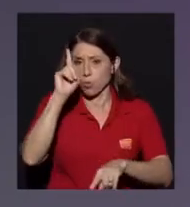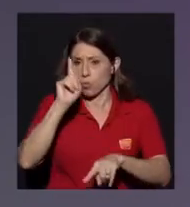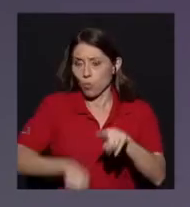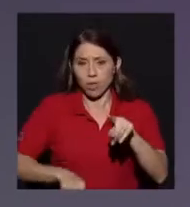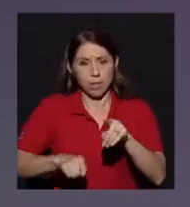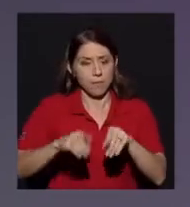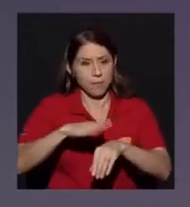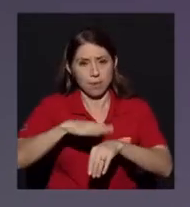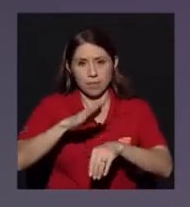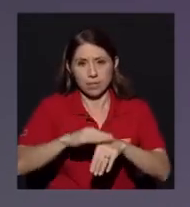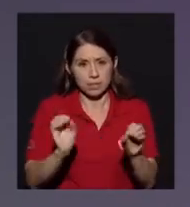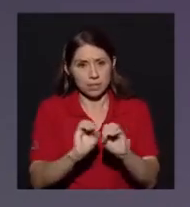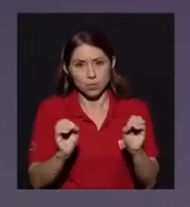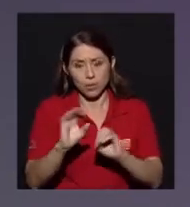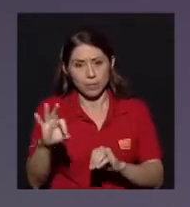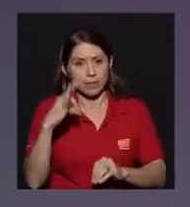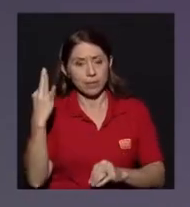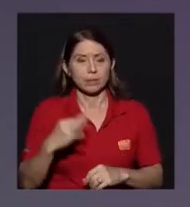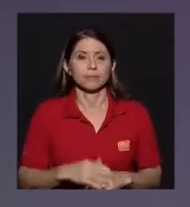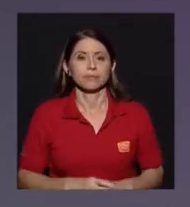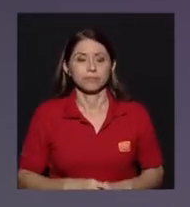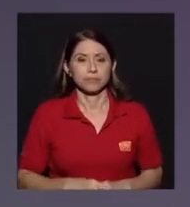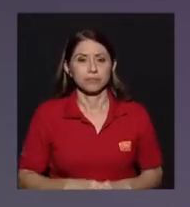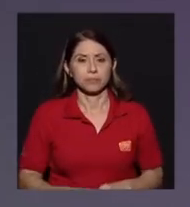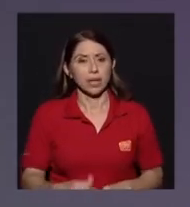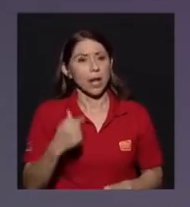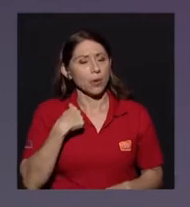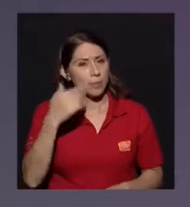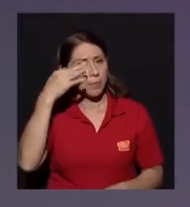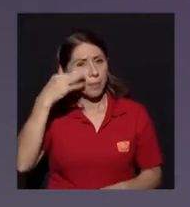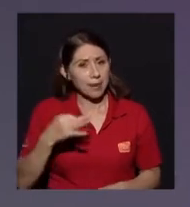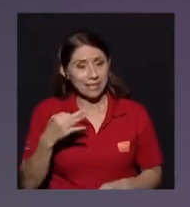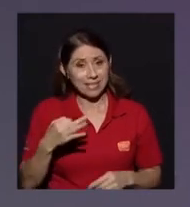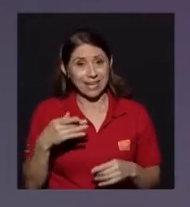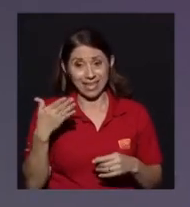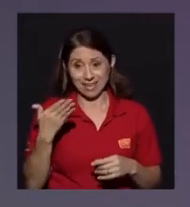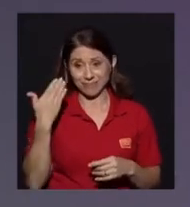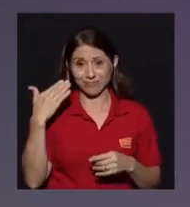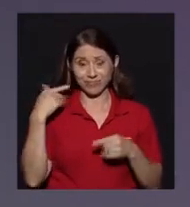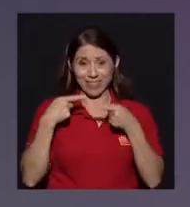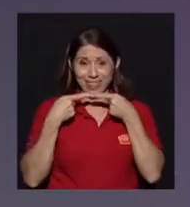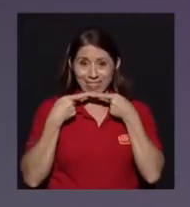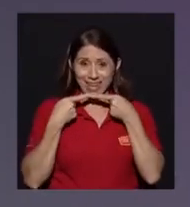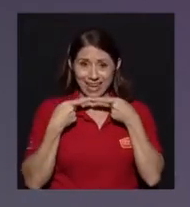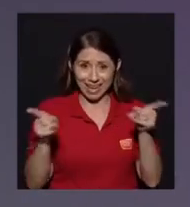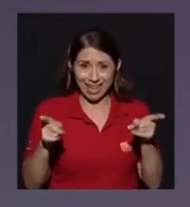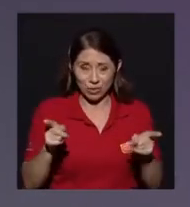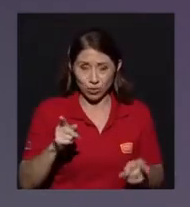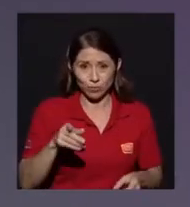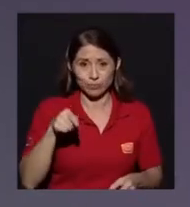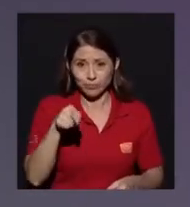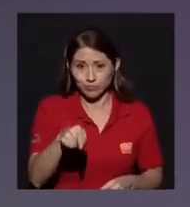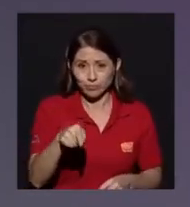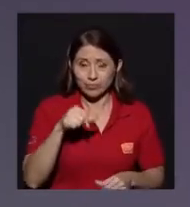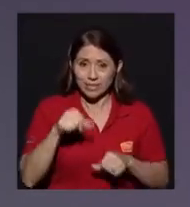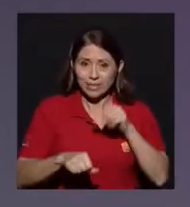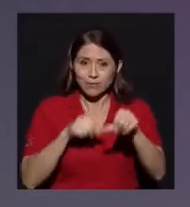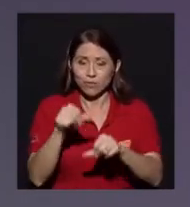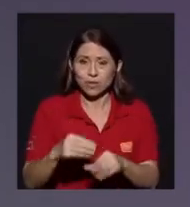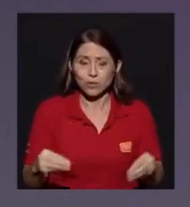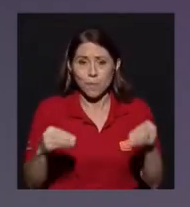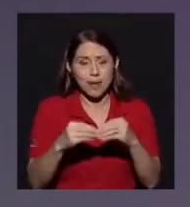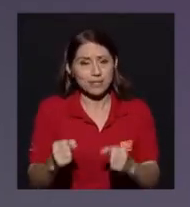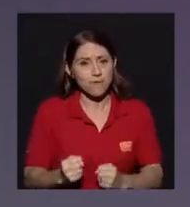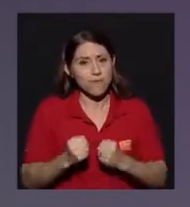ninguna manera ahora a mí me parece que el decreto precisamente el esfuerzo más grande que hace el decreto es tratar